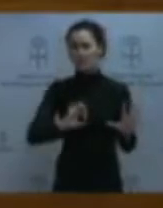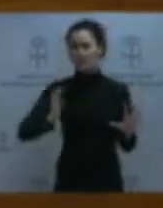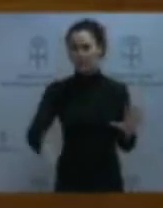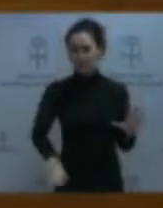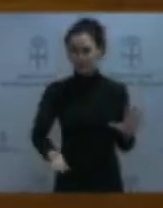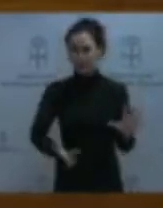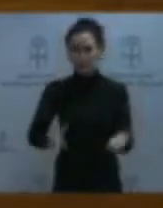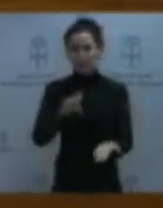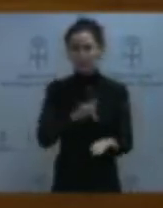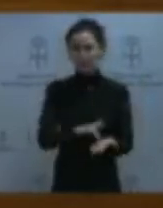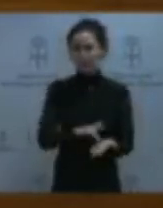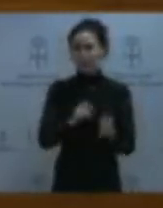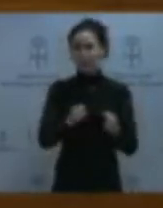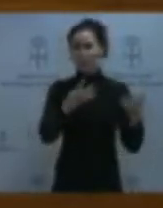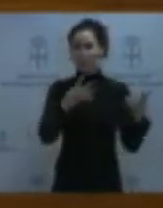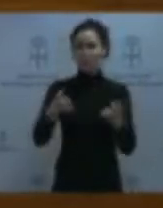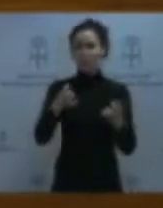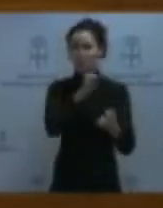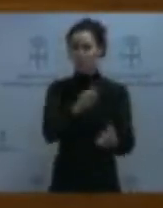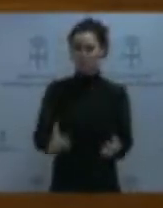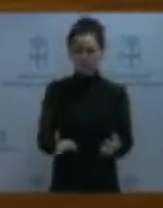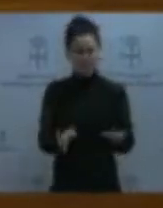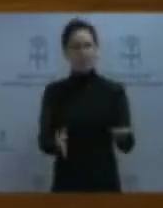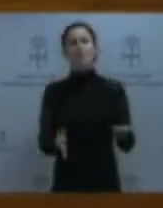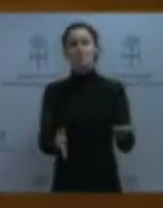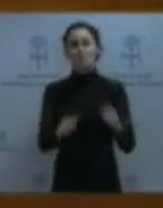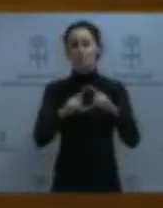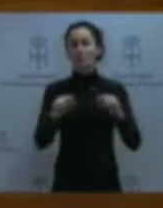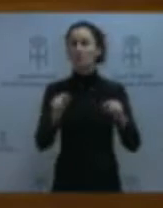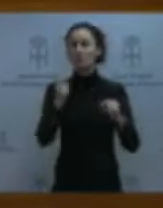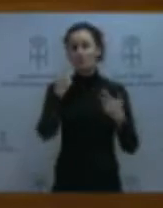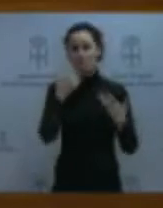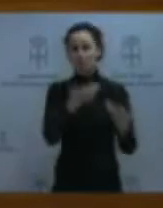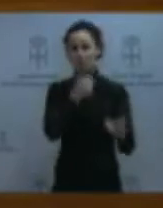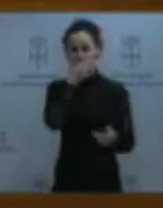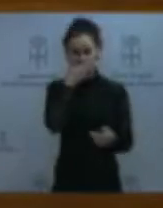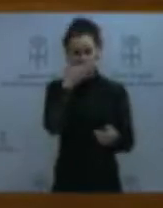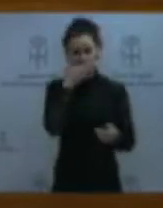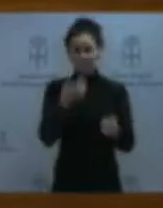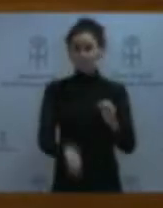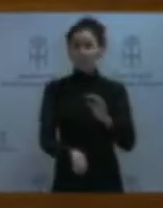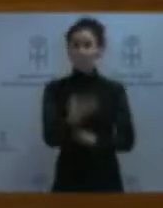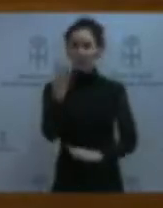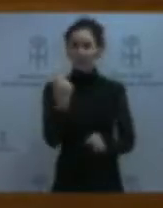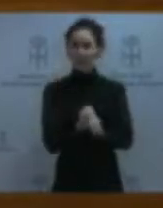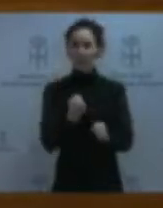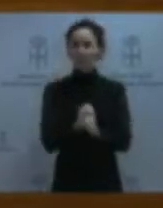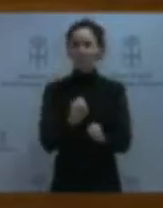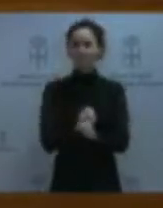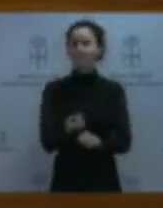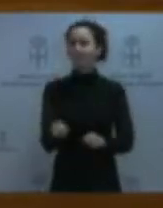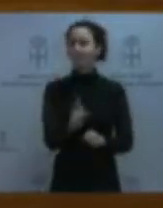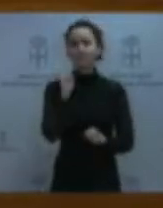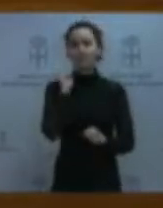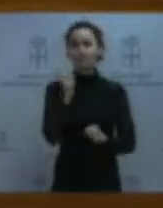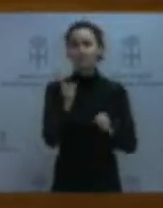es de un 900% en el caso de Asturias. Es decir, se ha creado un empleo no solamente precario para la